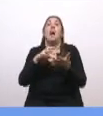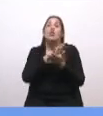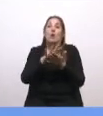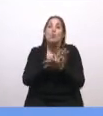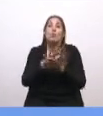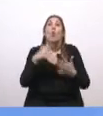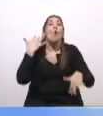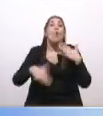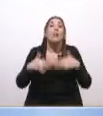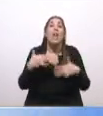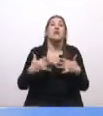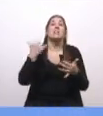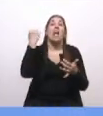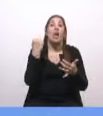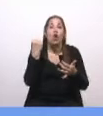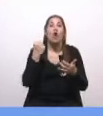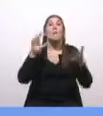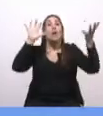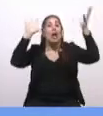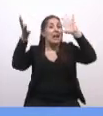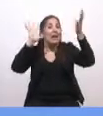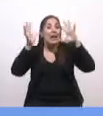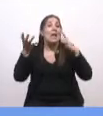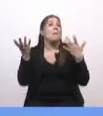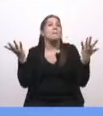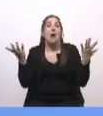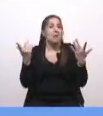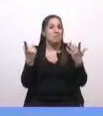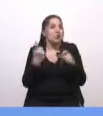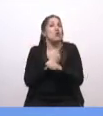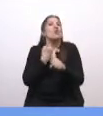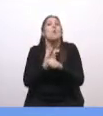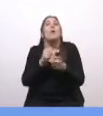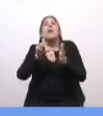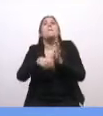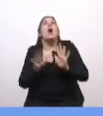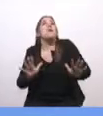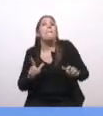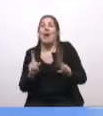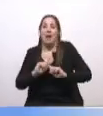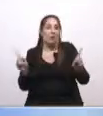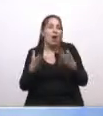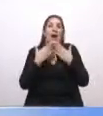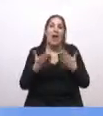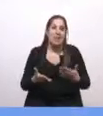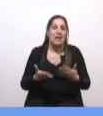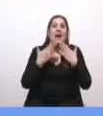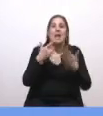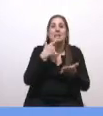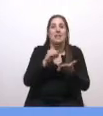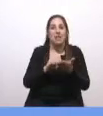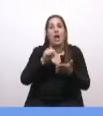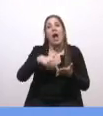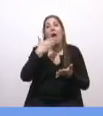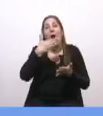urgencia económica no frente a ellas no podemos esperar más gracias gracias senadora tiene la palabra